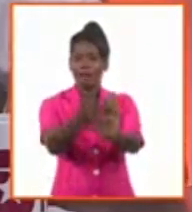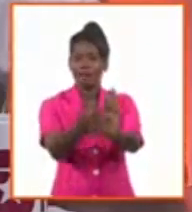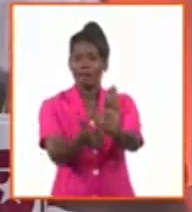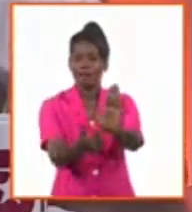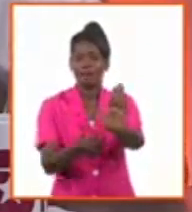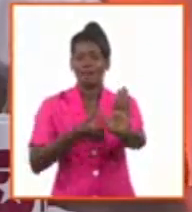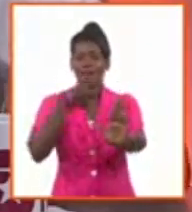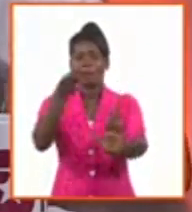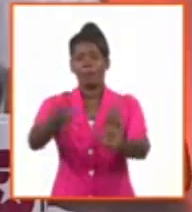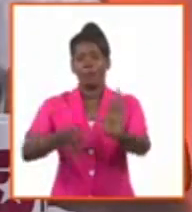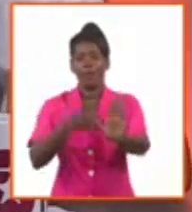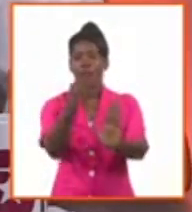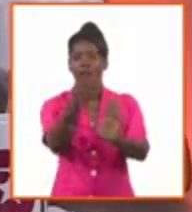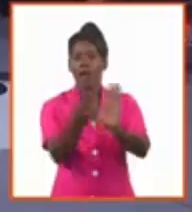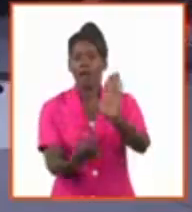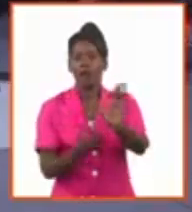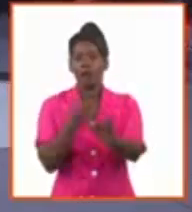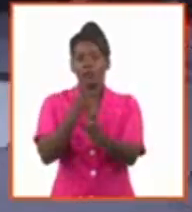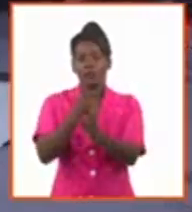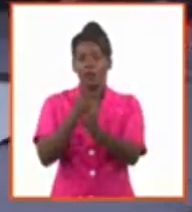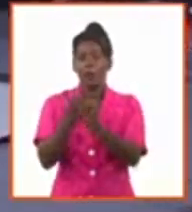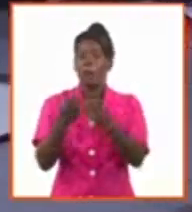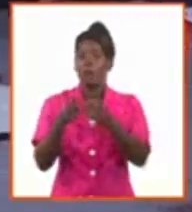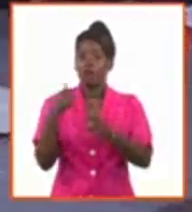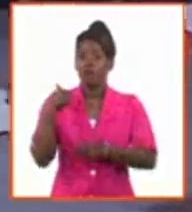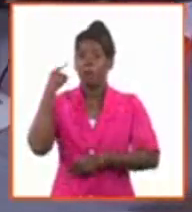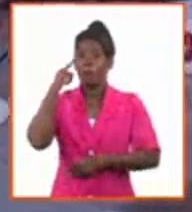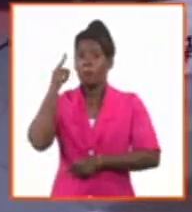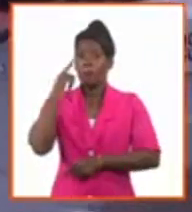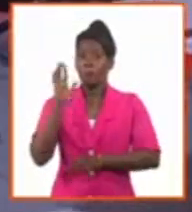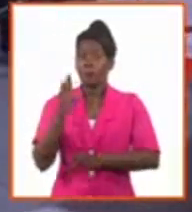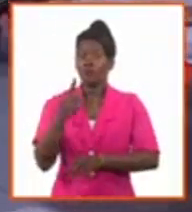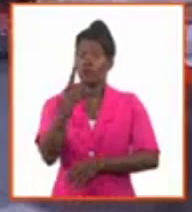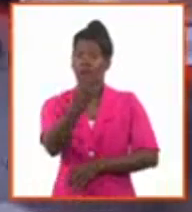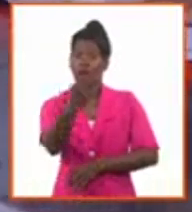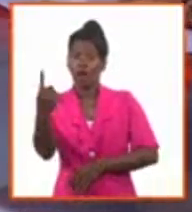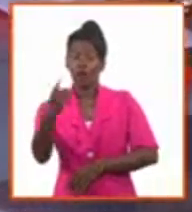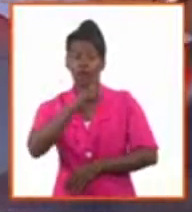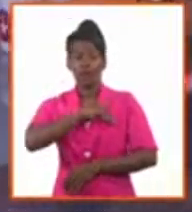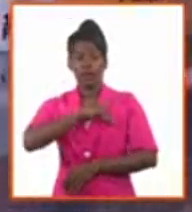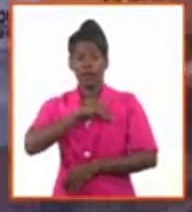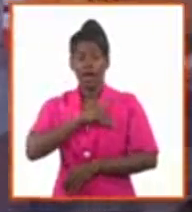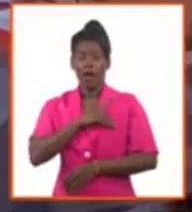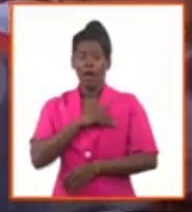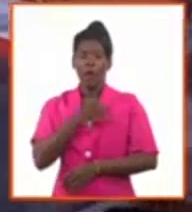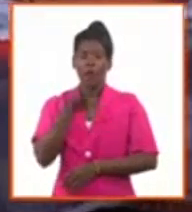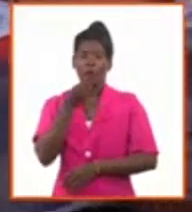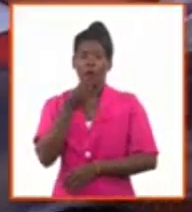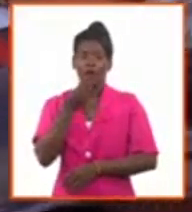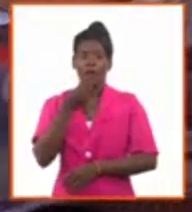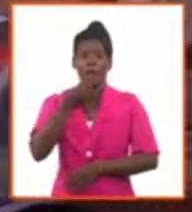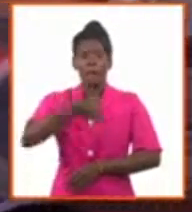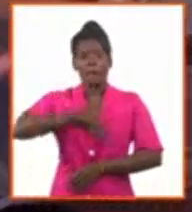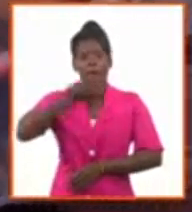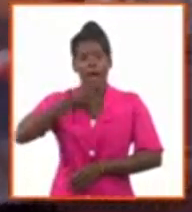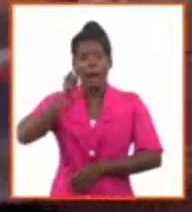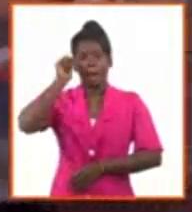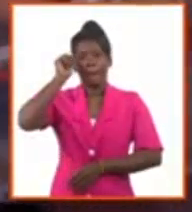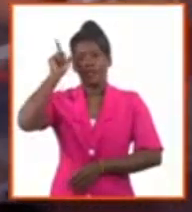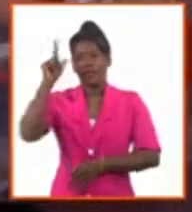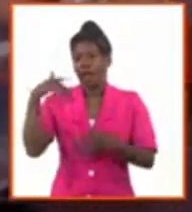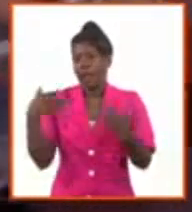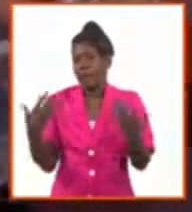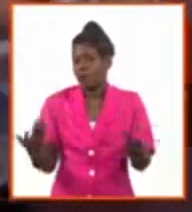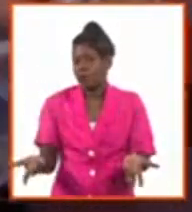que tengamos en el Congreso de Universidad, ¿por qué no? Que uno de los delegados nos diga qué han logrado en esa